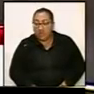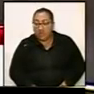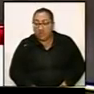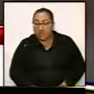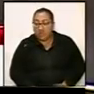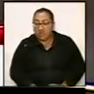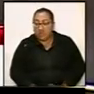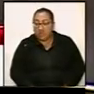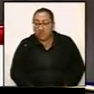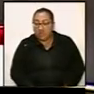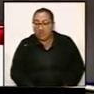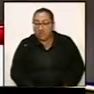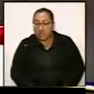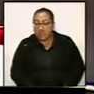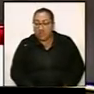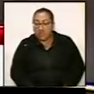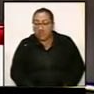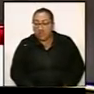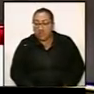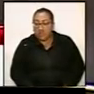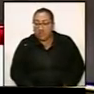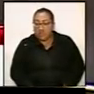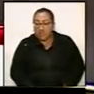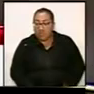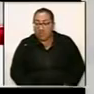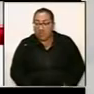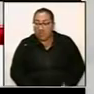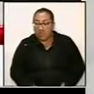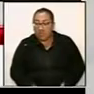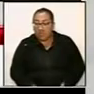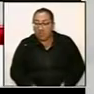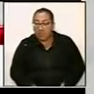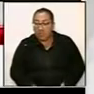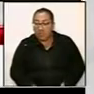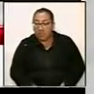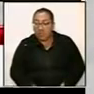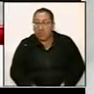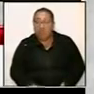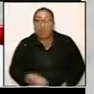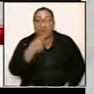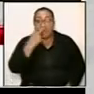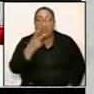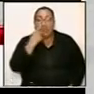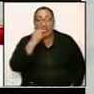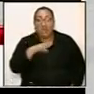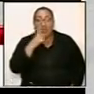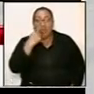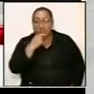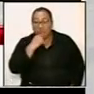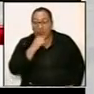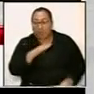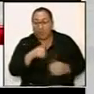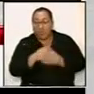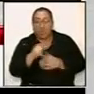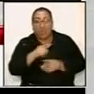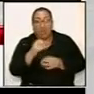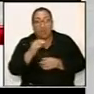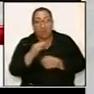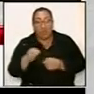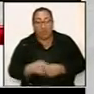Si nosotros vemos cuál es el número de los niños y las niñas por